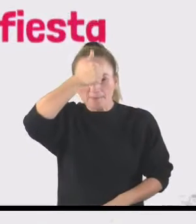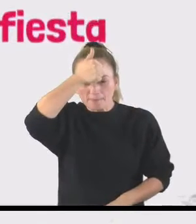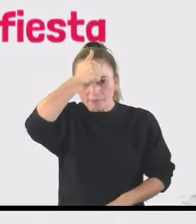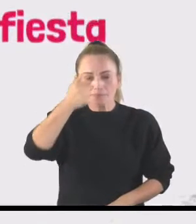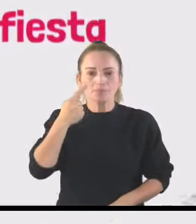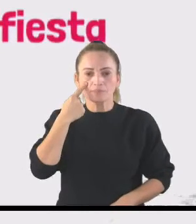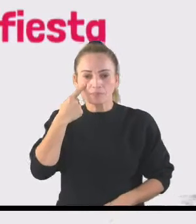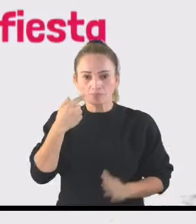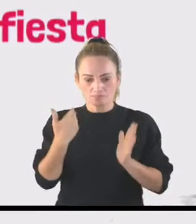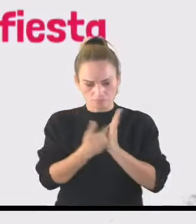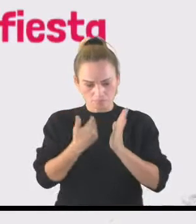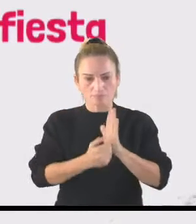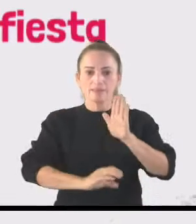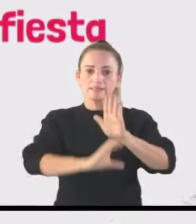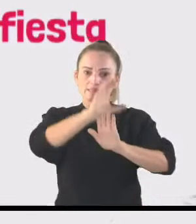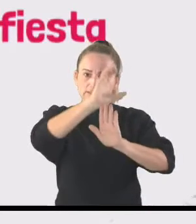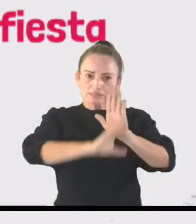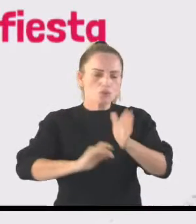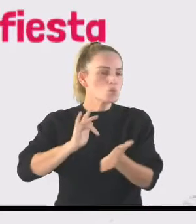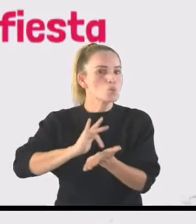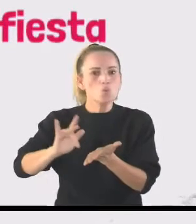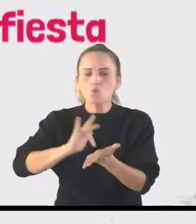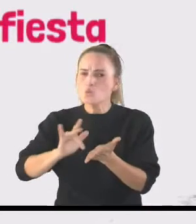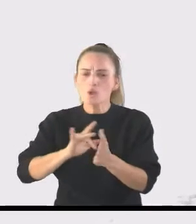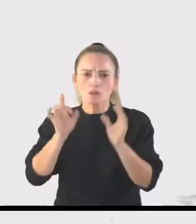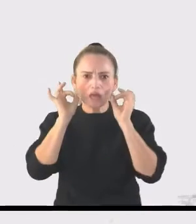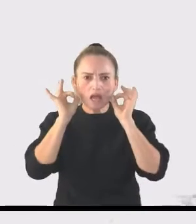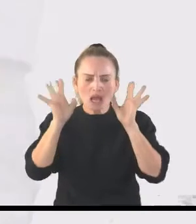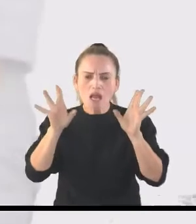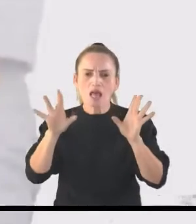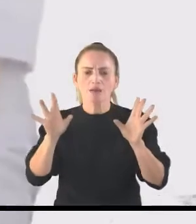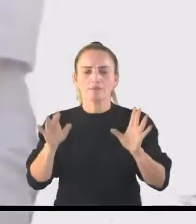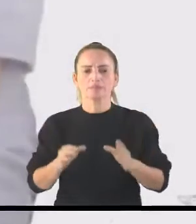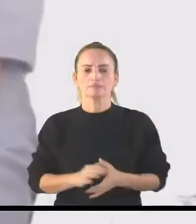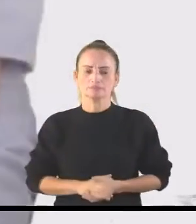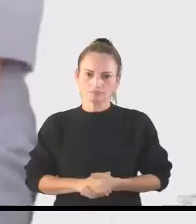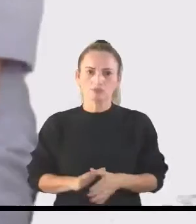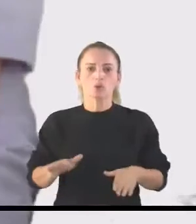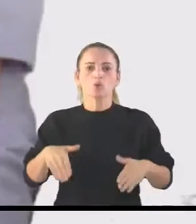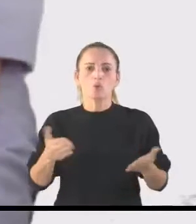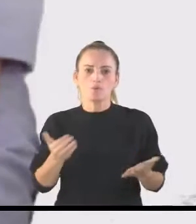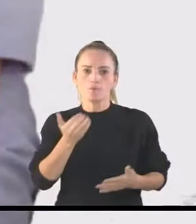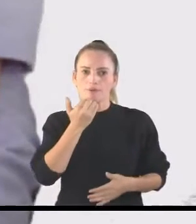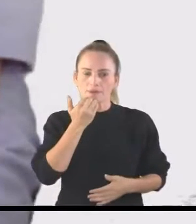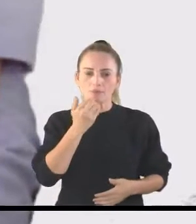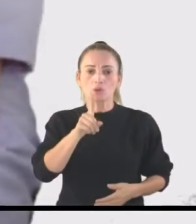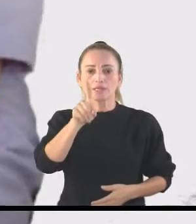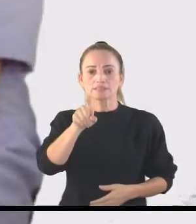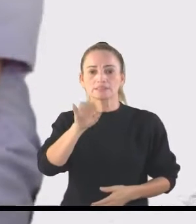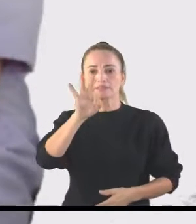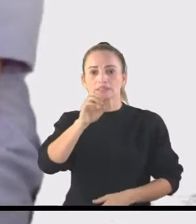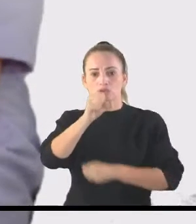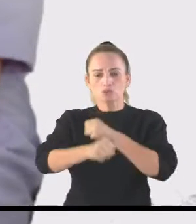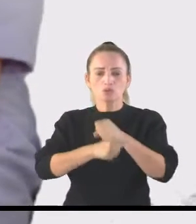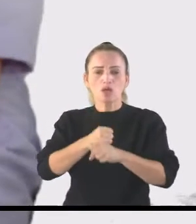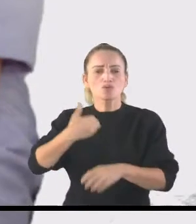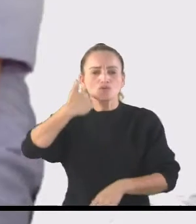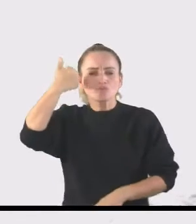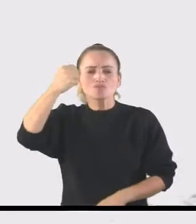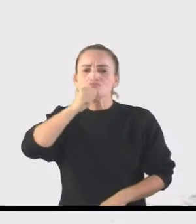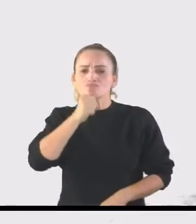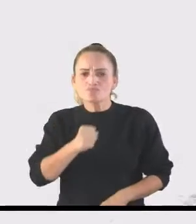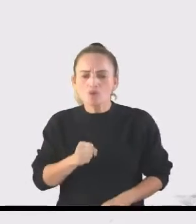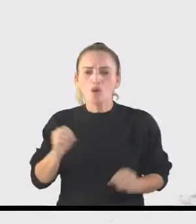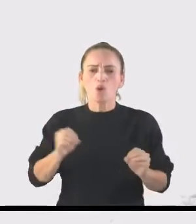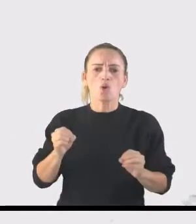la acreditación de una situación de urgencia manifiesta o extrema vulnerabilidad como 68 años cumplidos o más,